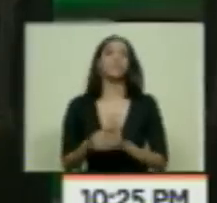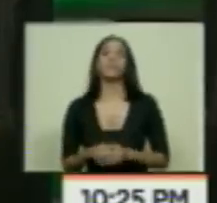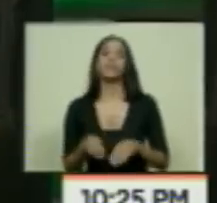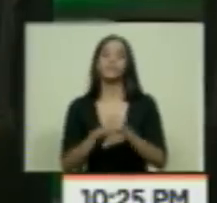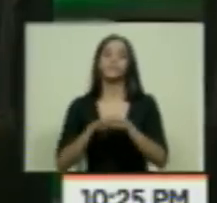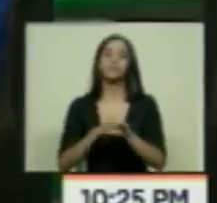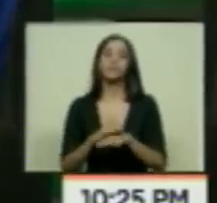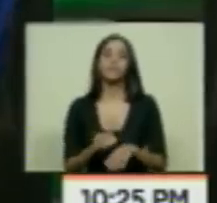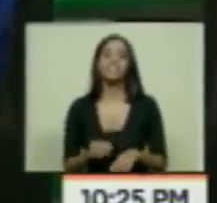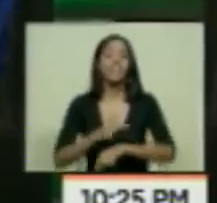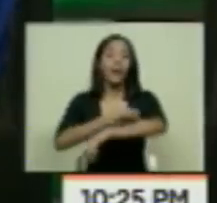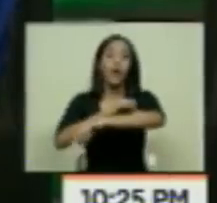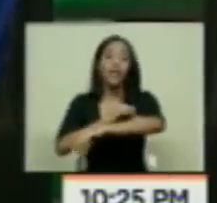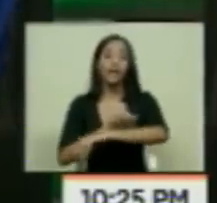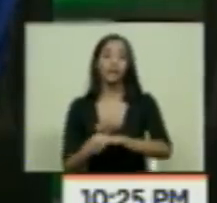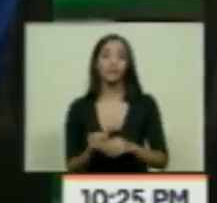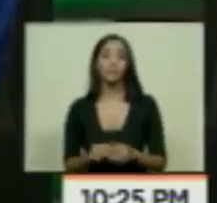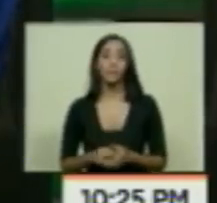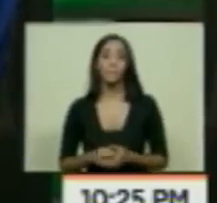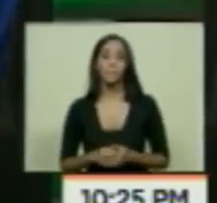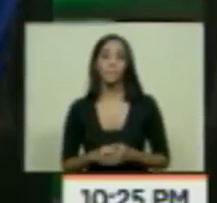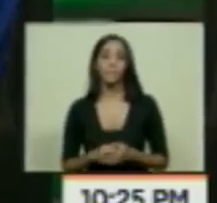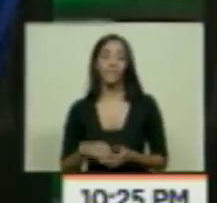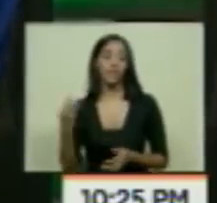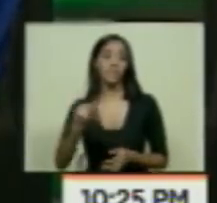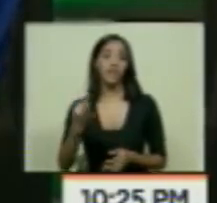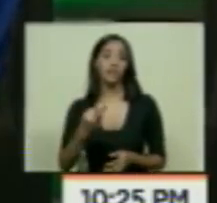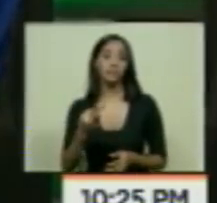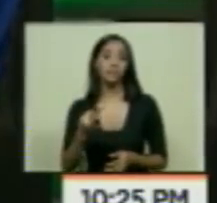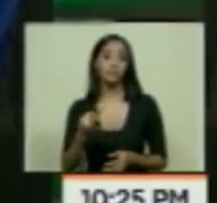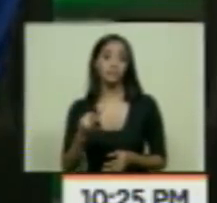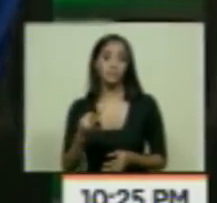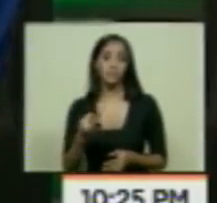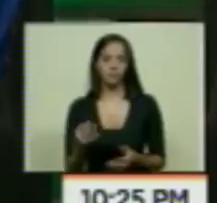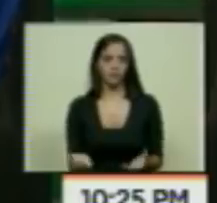te vas con cada una de las cosas, ¿verdad?